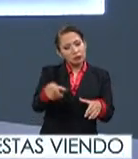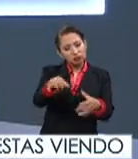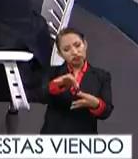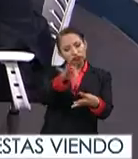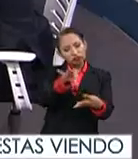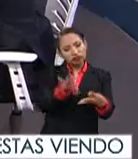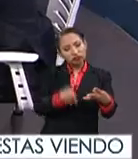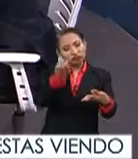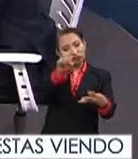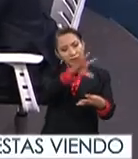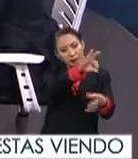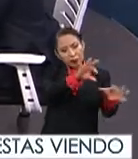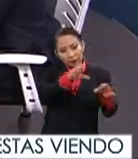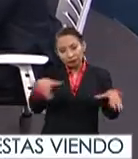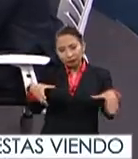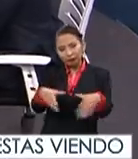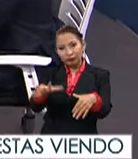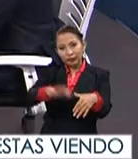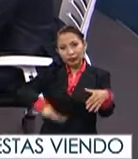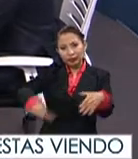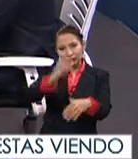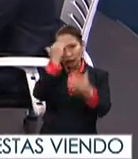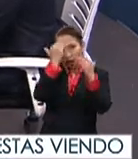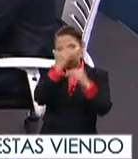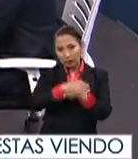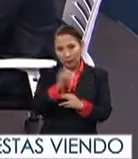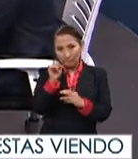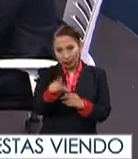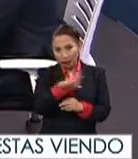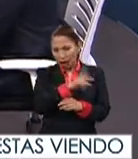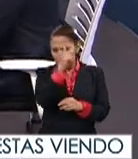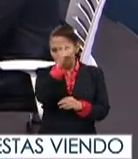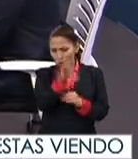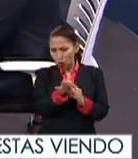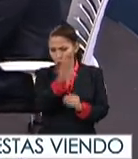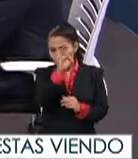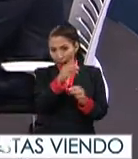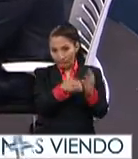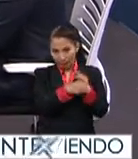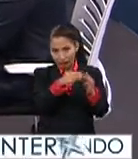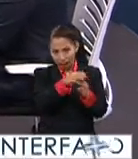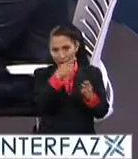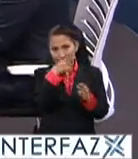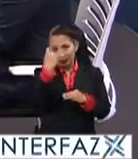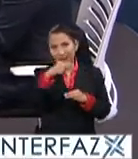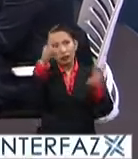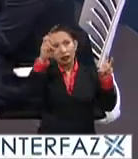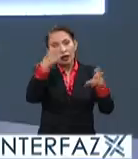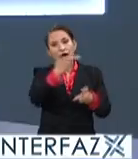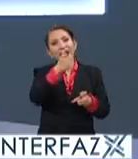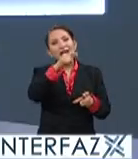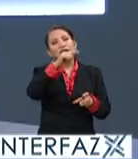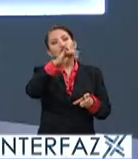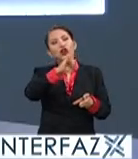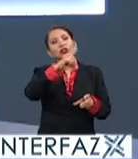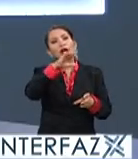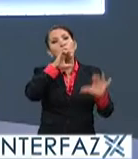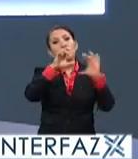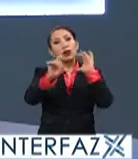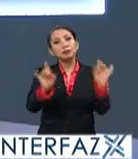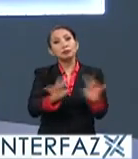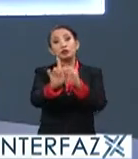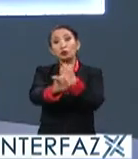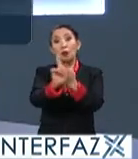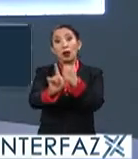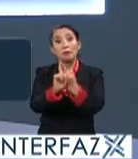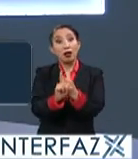detalles es de donde se obtienen los conocimientos. Justo hay una de las materias que es gestión de comunicación en caso de